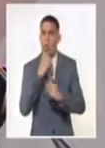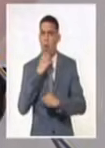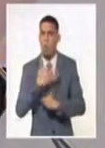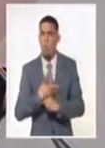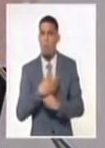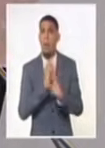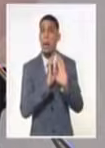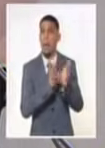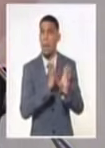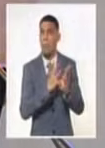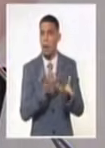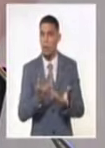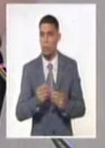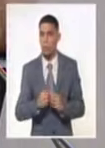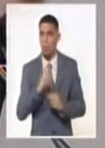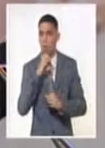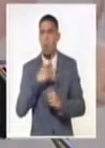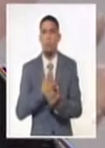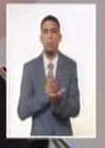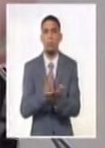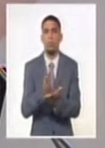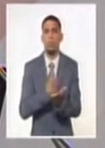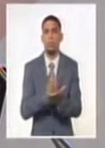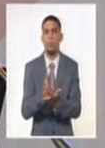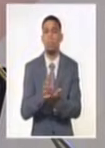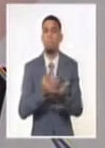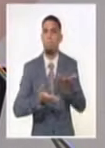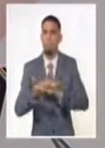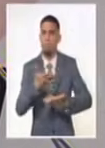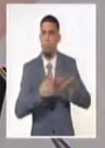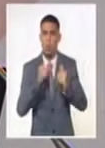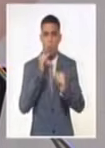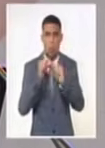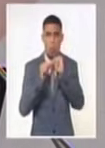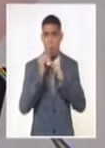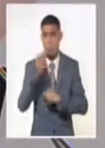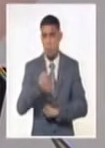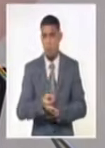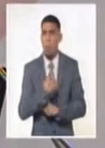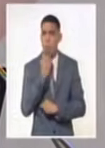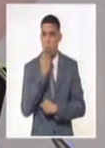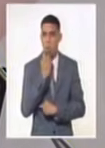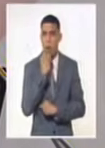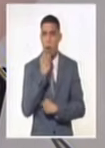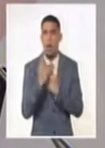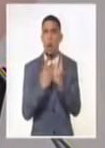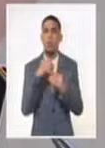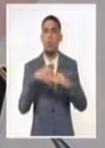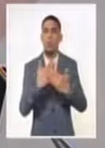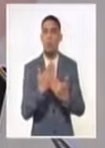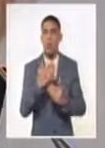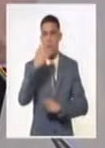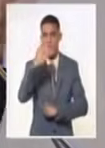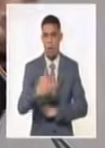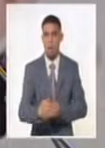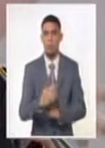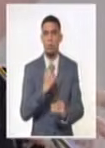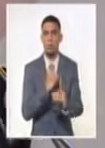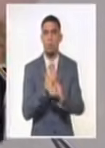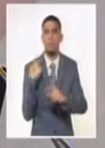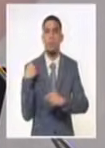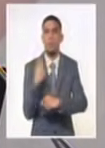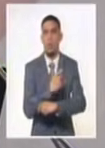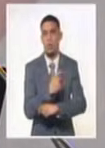cómo continuar el proceso de aprendizaje y para aclarar dudas, para establecer los parámetros que vamos a medir en el próximo periodo, para aclarar cómo serán